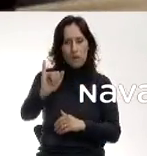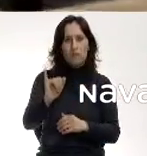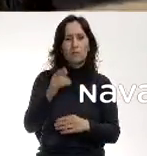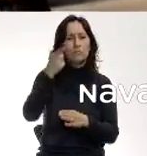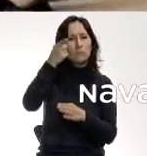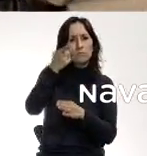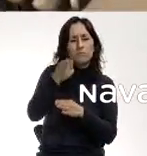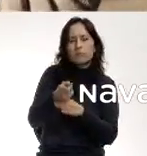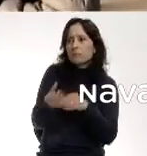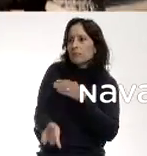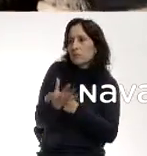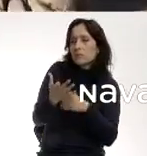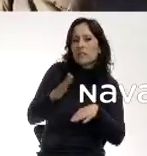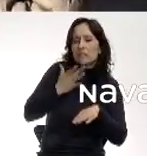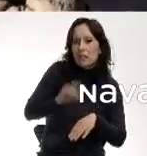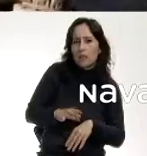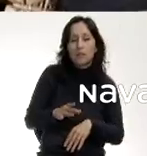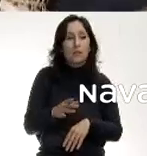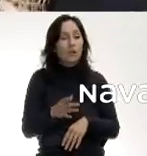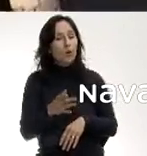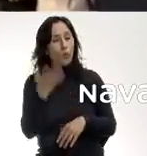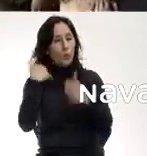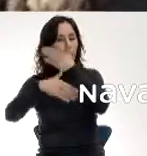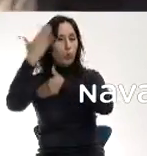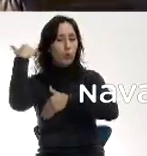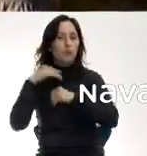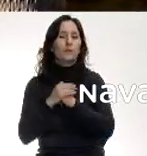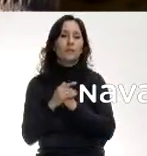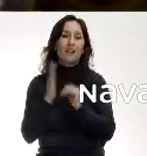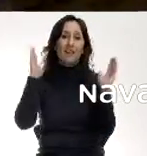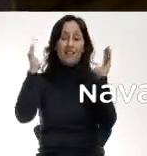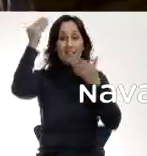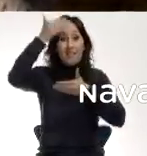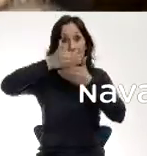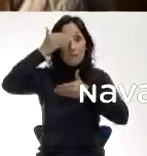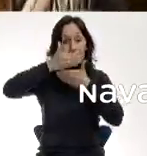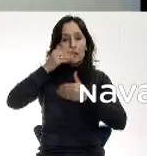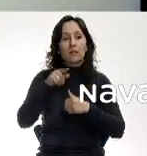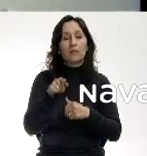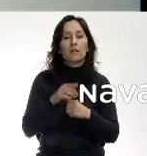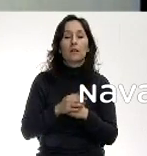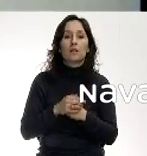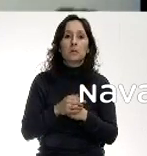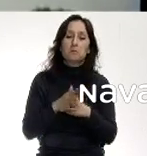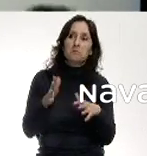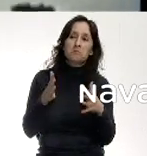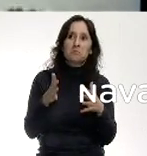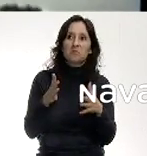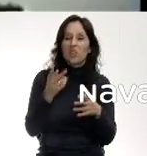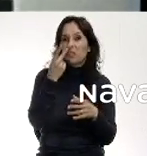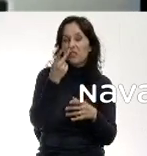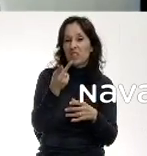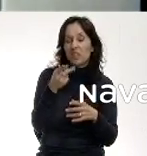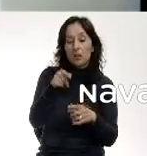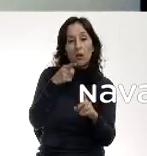el origen es lejano, nos vamos a bajar hasta la edad, nos retrotraemos hasta la Edad Media. Sí. Y bueno, pues esta, como vamos a hablar durante toda la visita, su